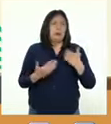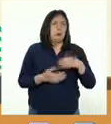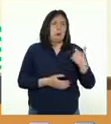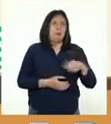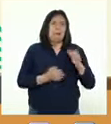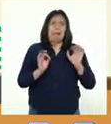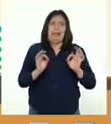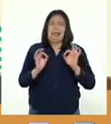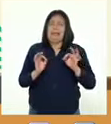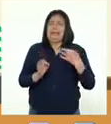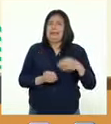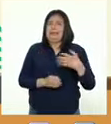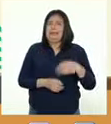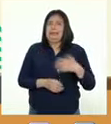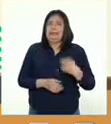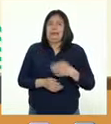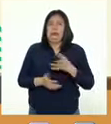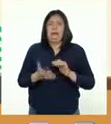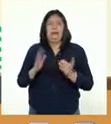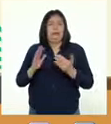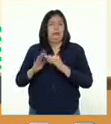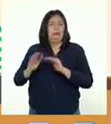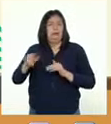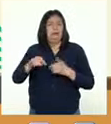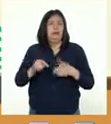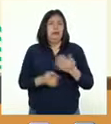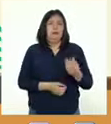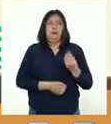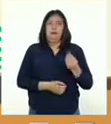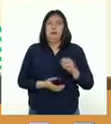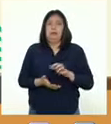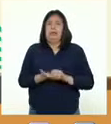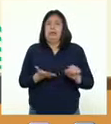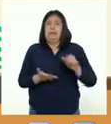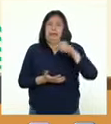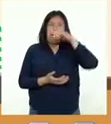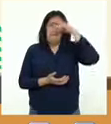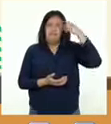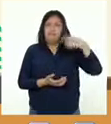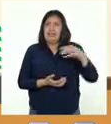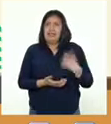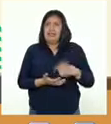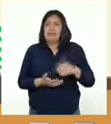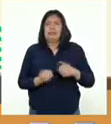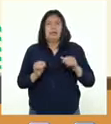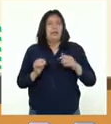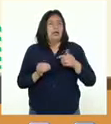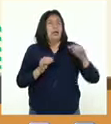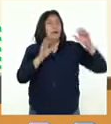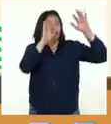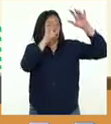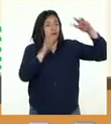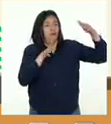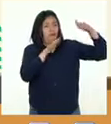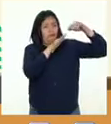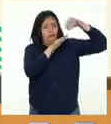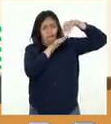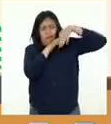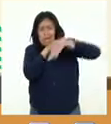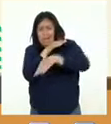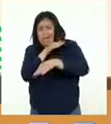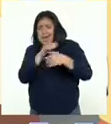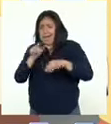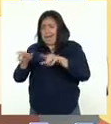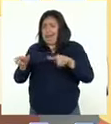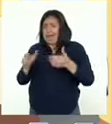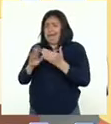los peligros a los que están expuestos, debido a que en los meses de verano se producen huaicos por la zona donde está ubicada